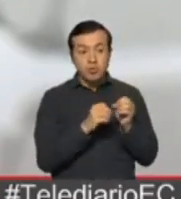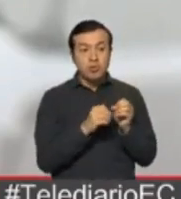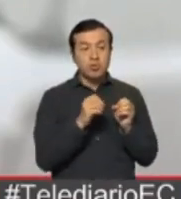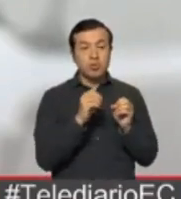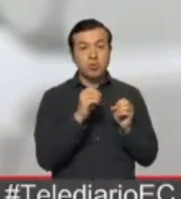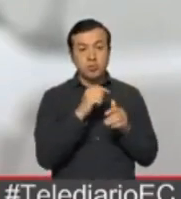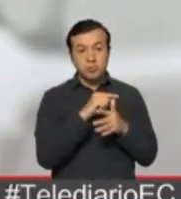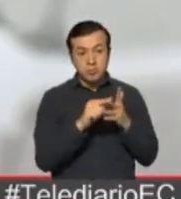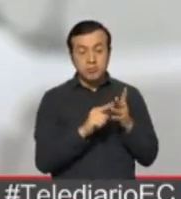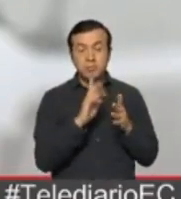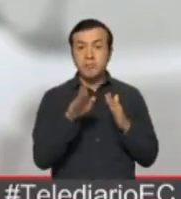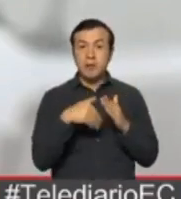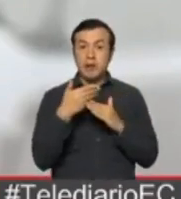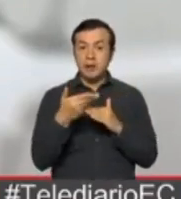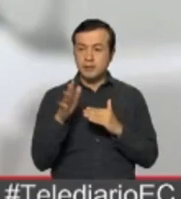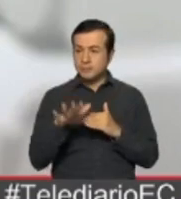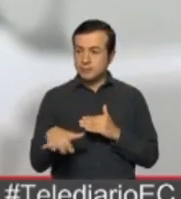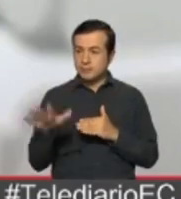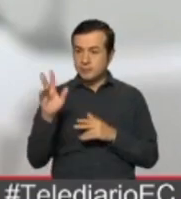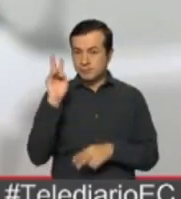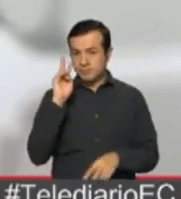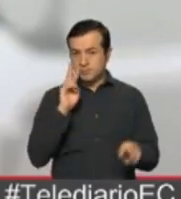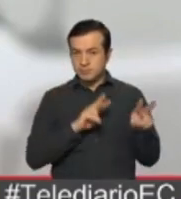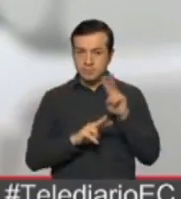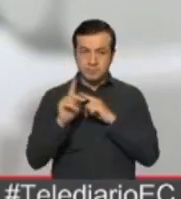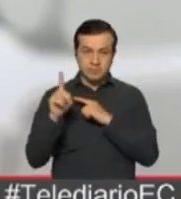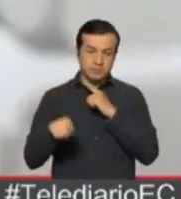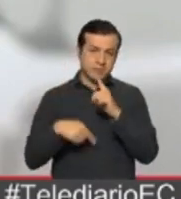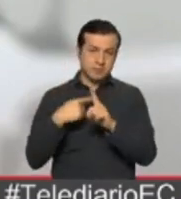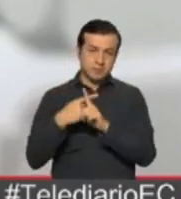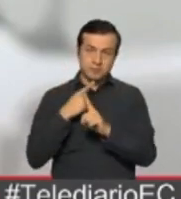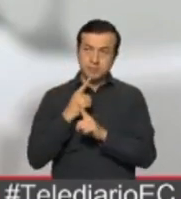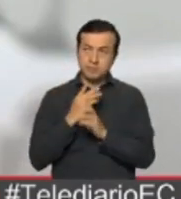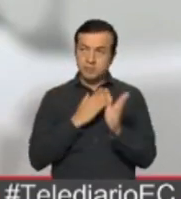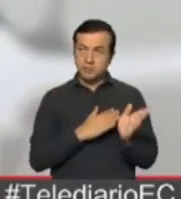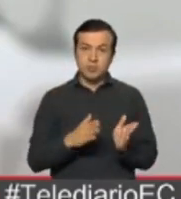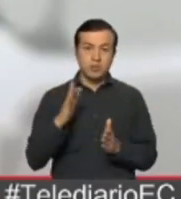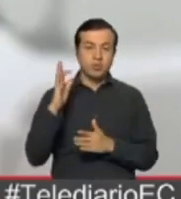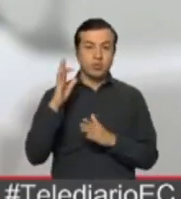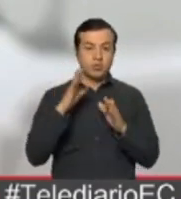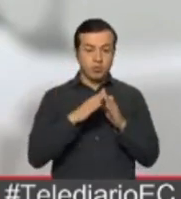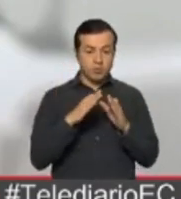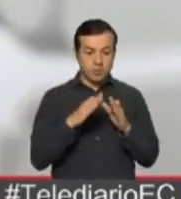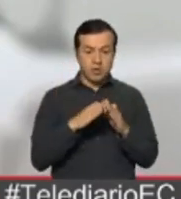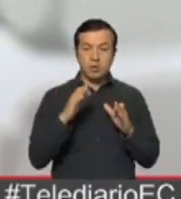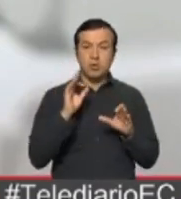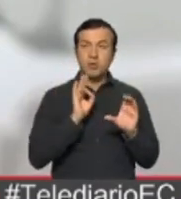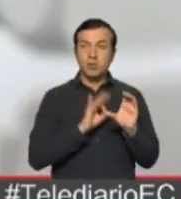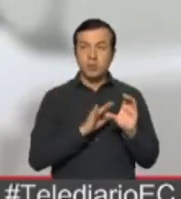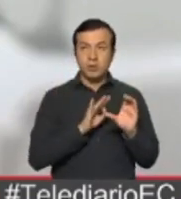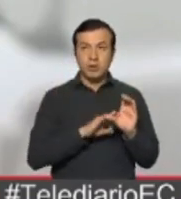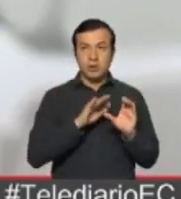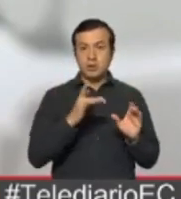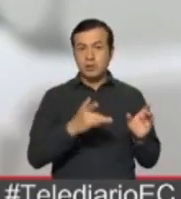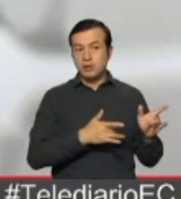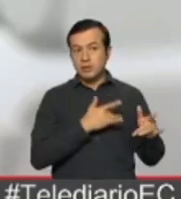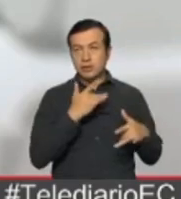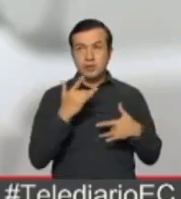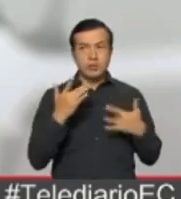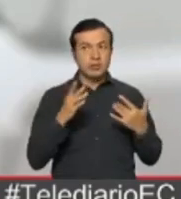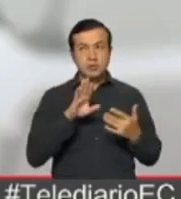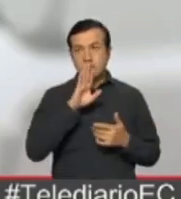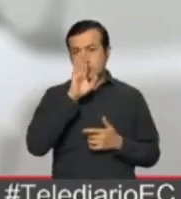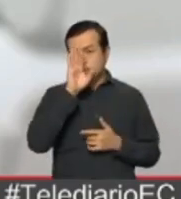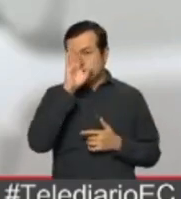verificaciones de campo uno cuando va en el día a día desde tumbaco desde cumbayá siente en cualquier